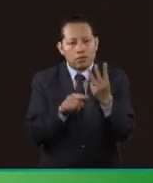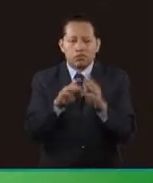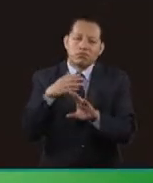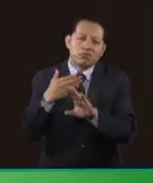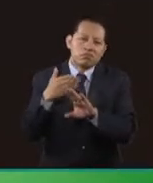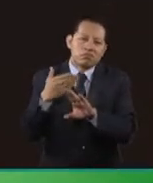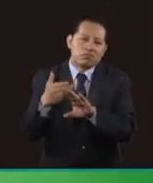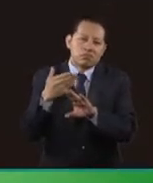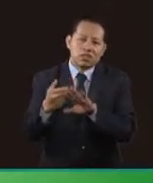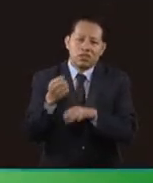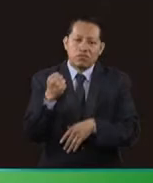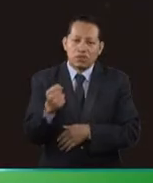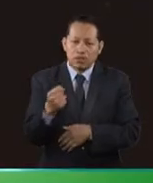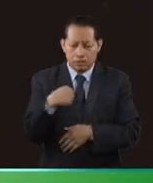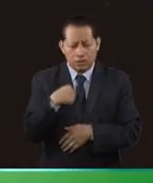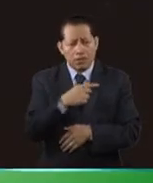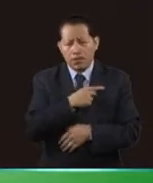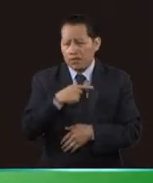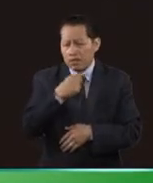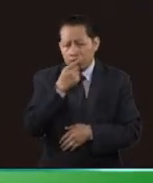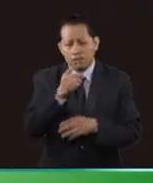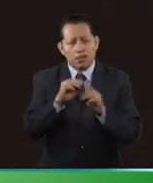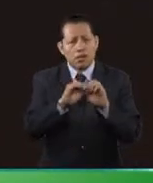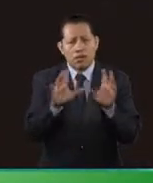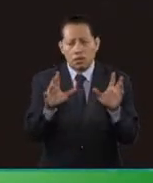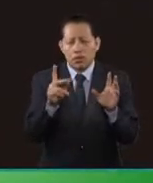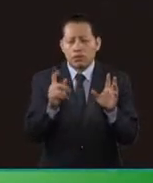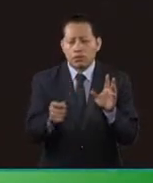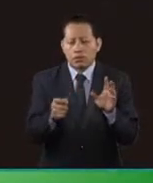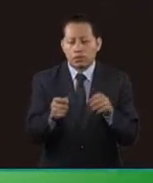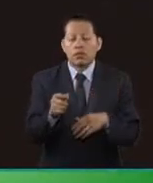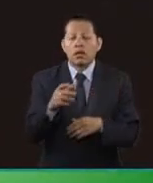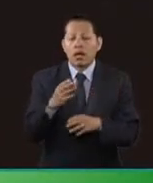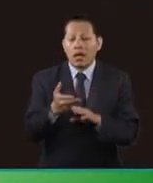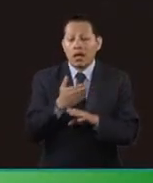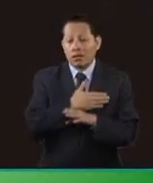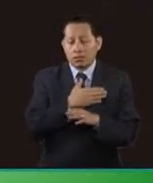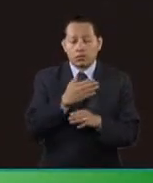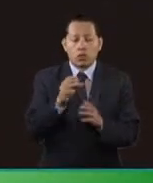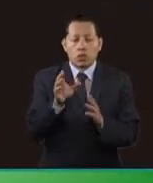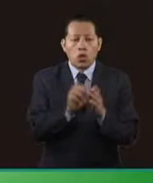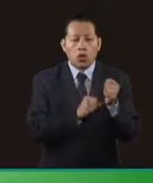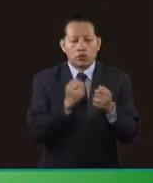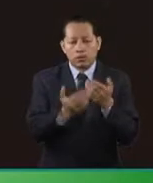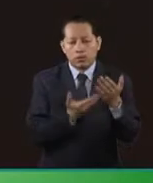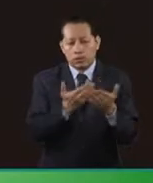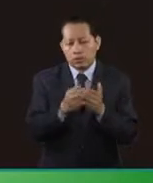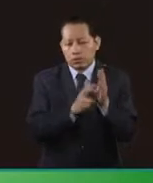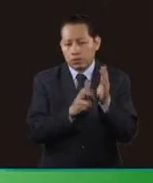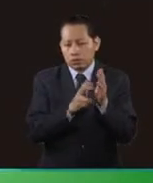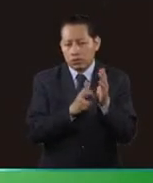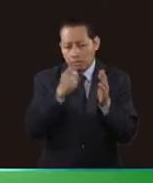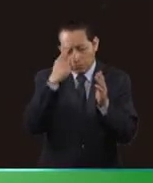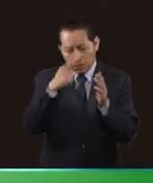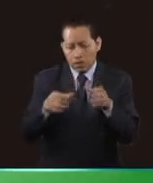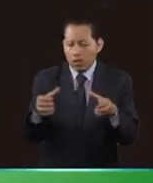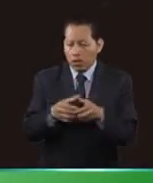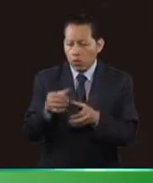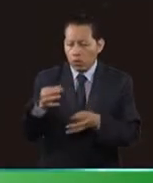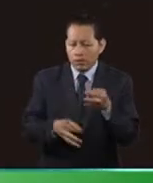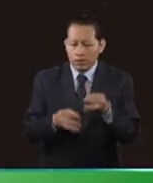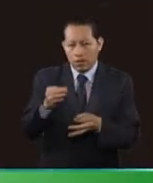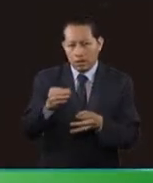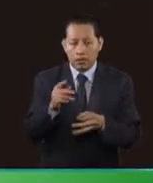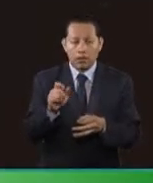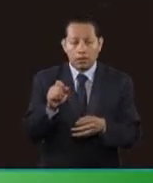que decirlo con toda Claridad a partir de la iniciativa de reforma constitucional para violentar el poder judicial que